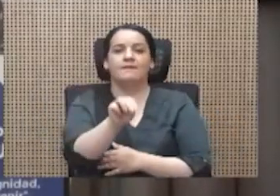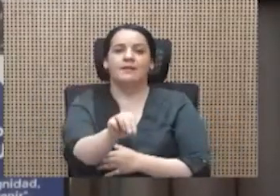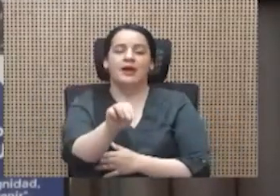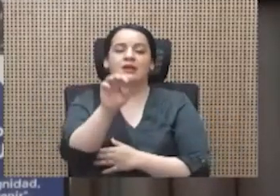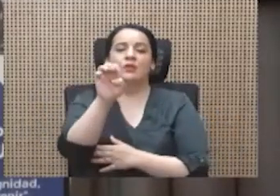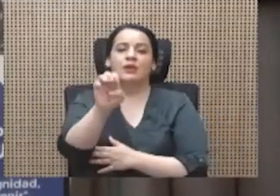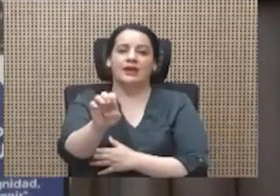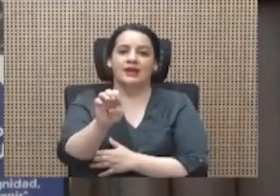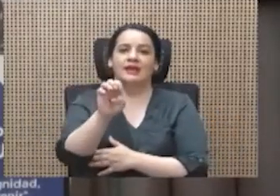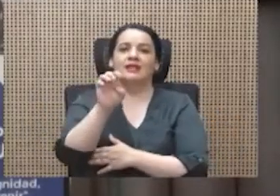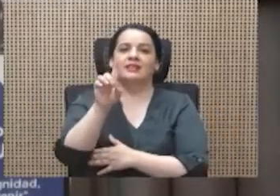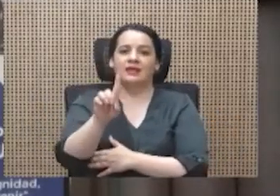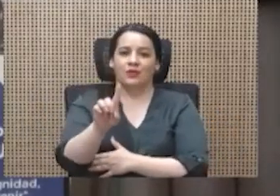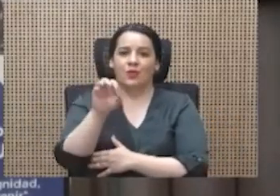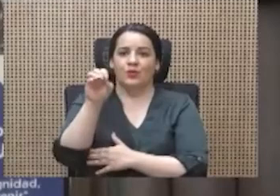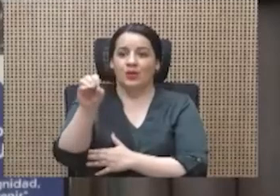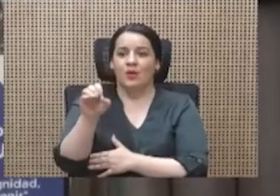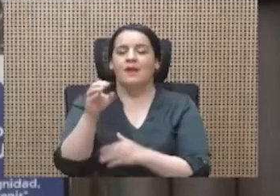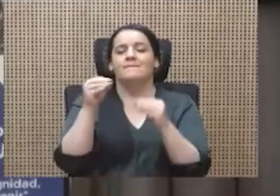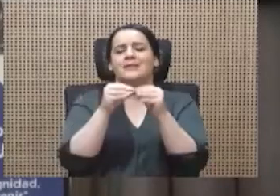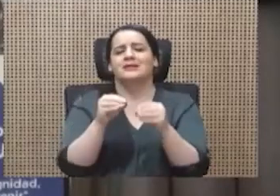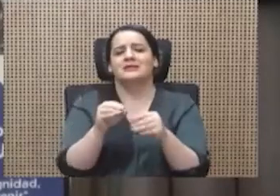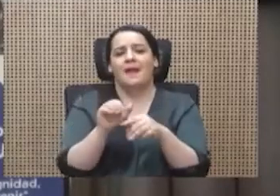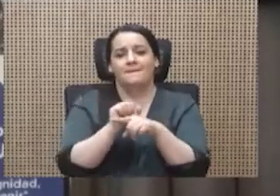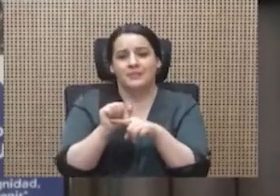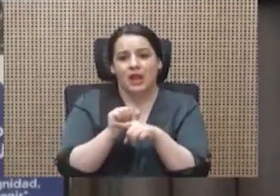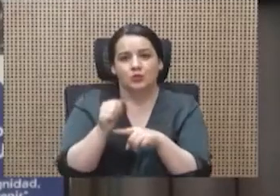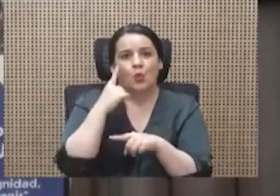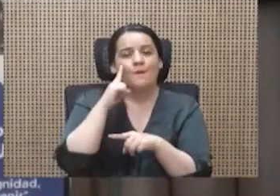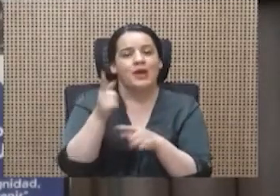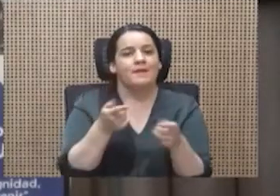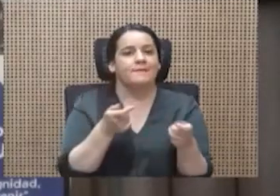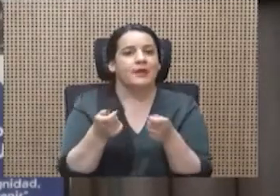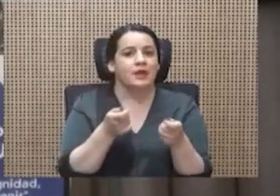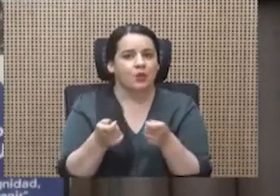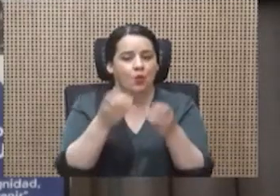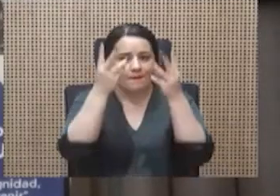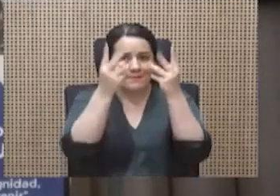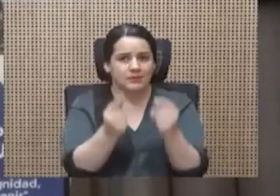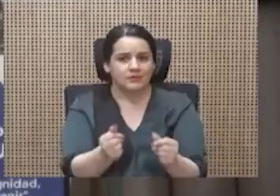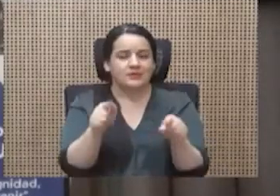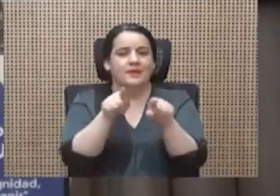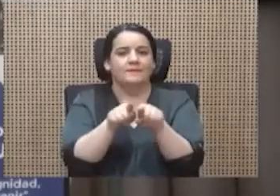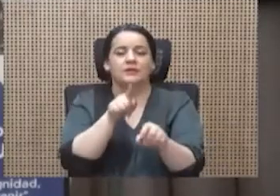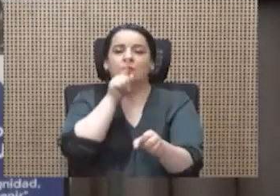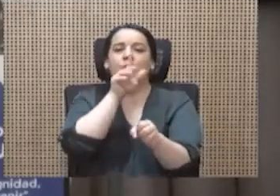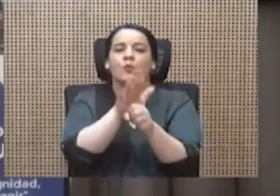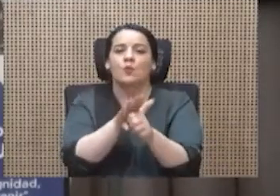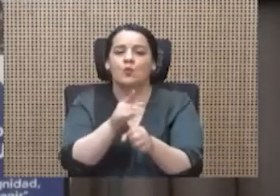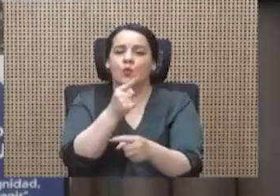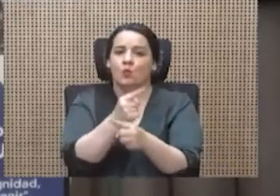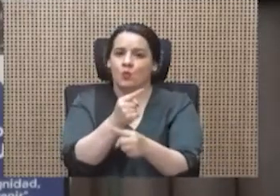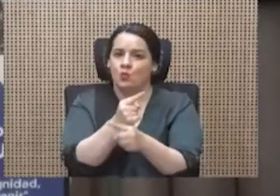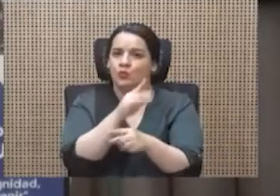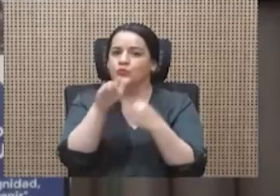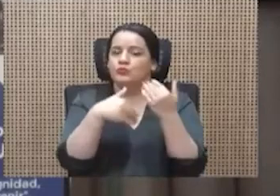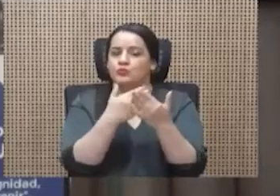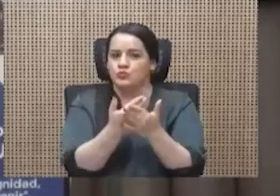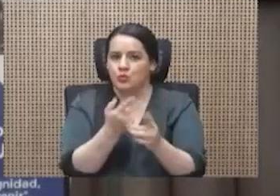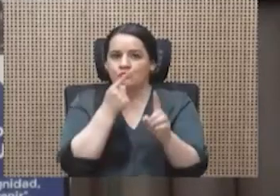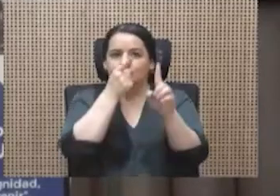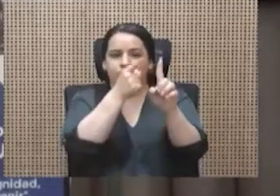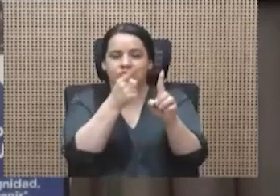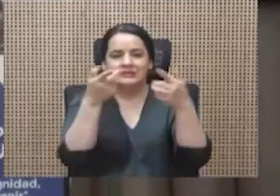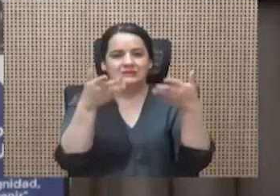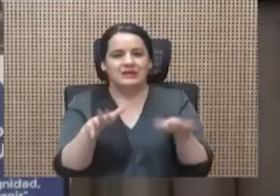Obregón, resulta lo más práctico para un manejo autónomo de su presupuesto y que se cumpla de una manera eficiente los cometidos y fines